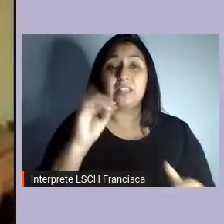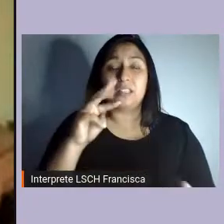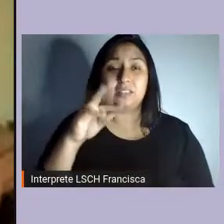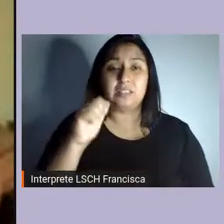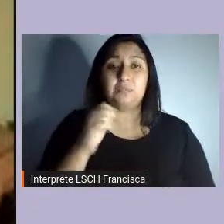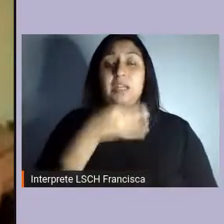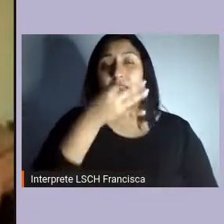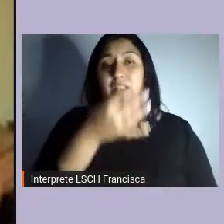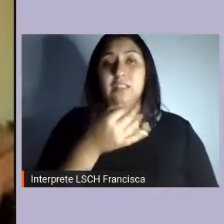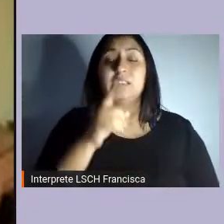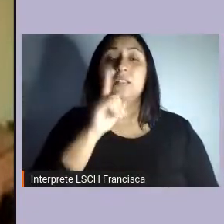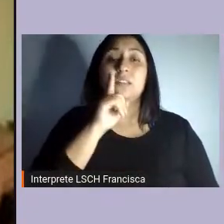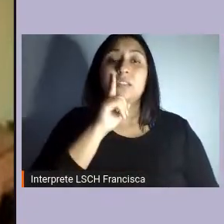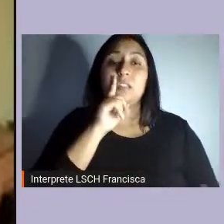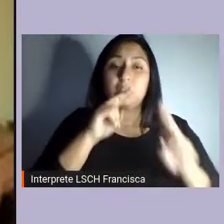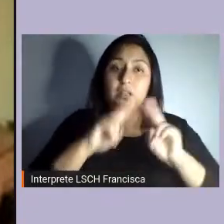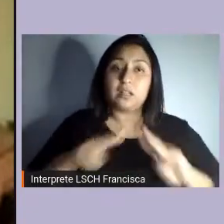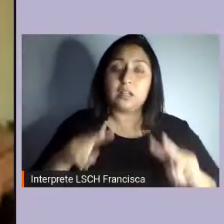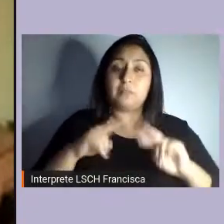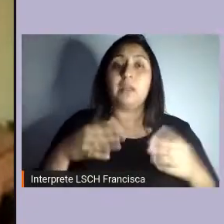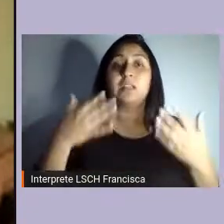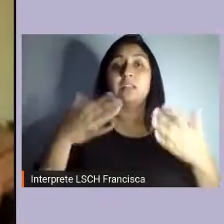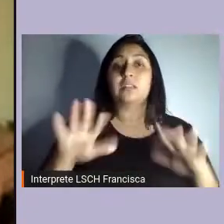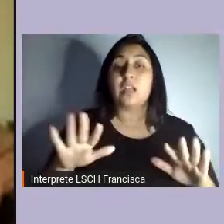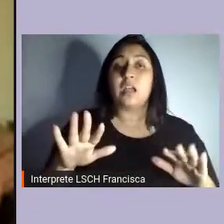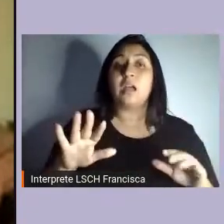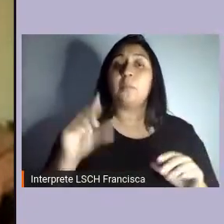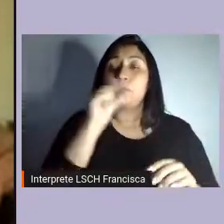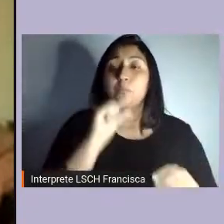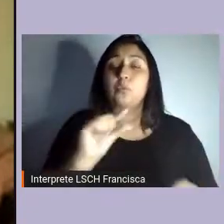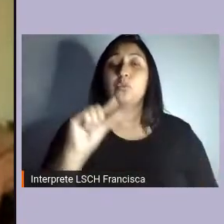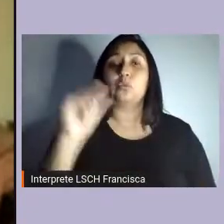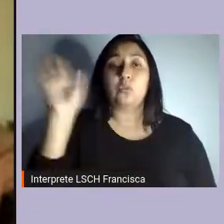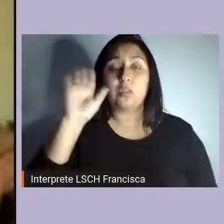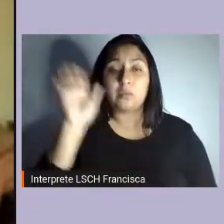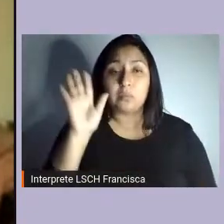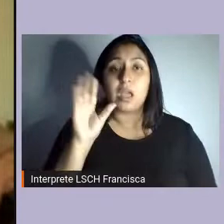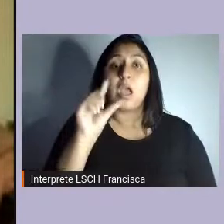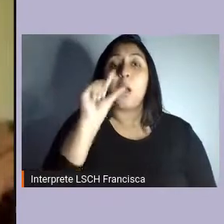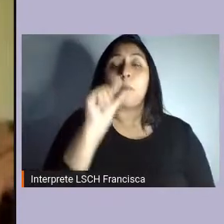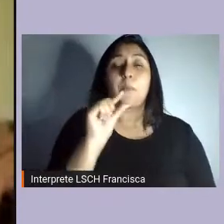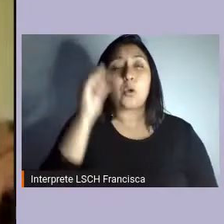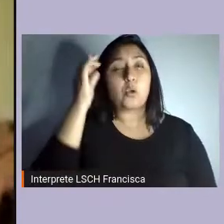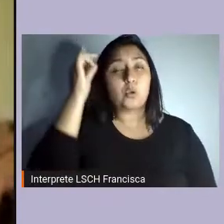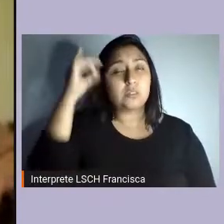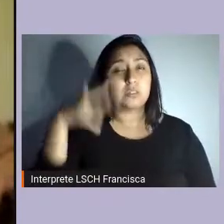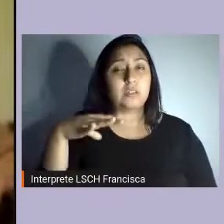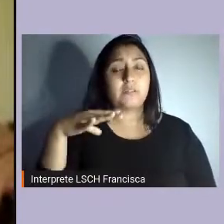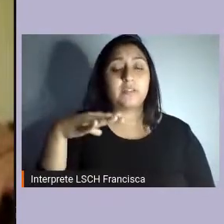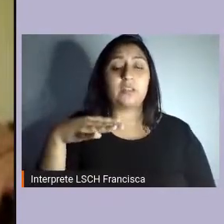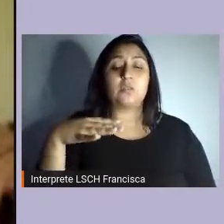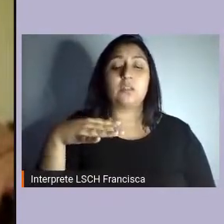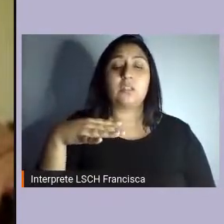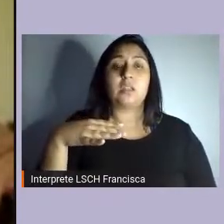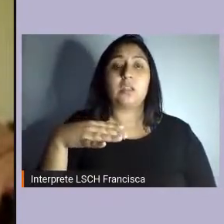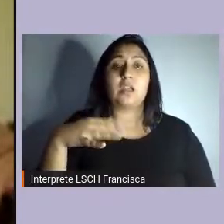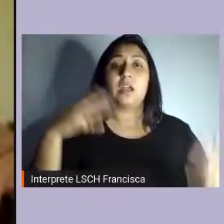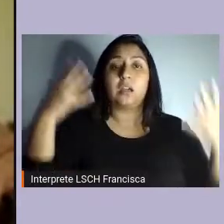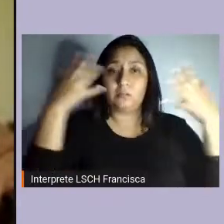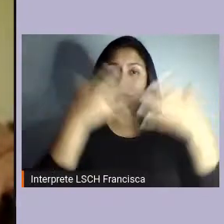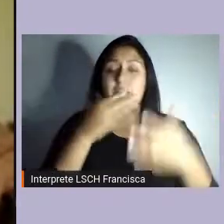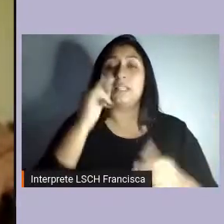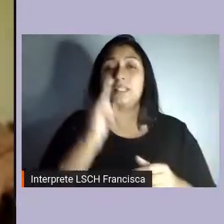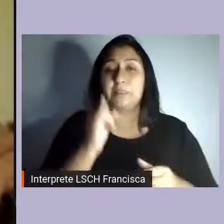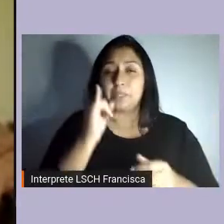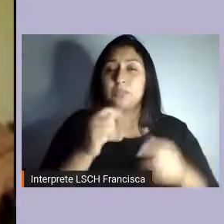la acompaña, ya viene la despedida. Mi poca sabiduría, mis ocurrencias se empaña. Siempre la suerte me engaña